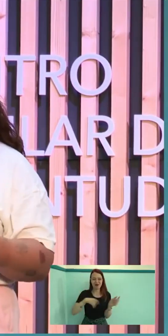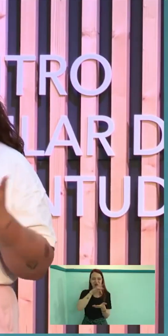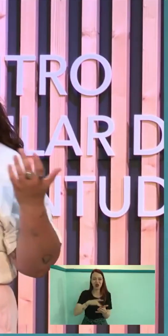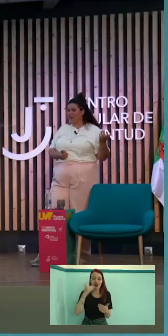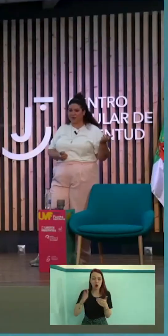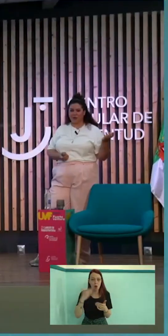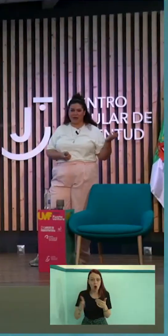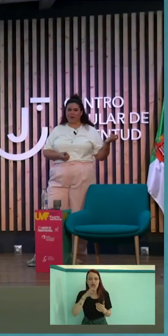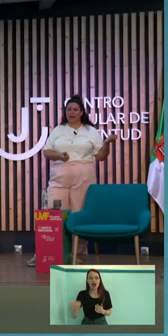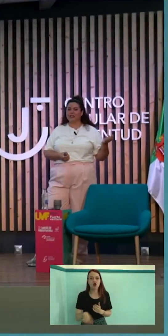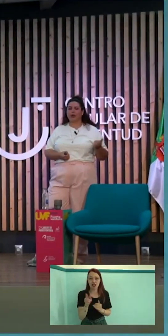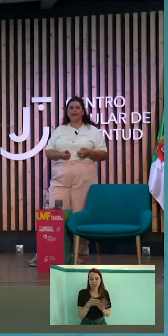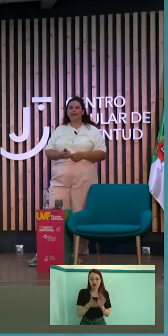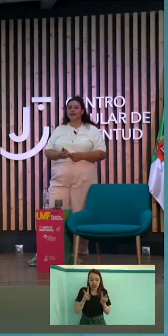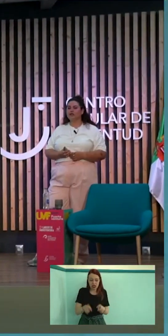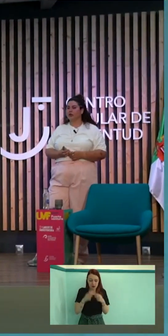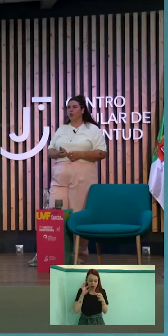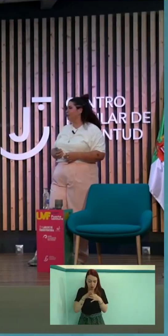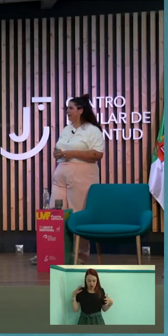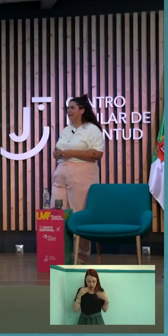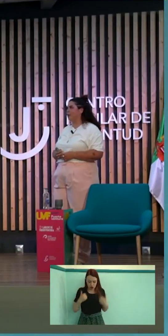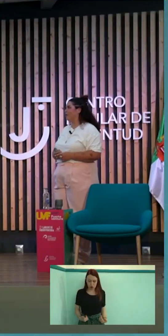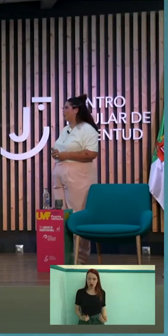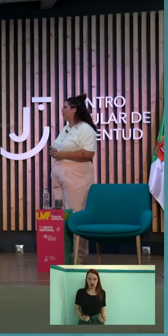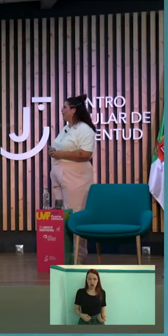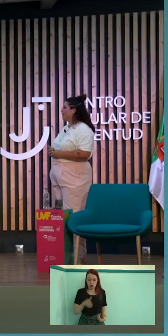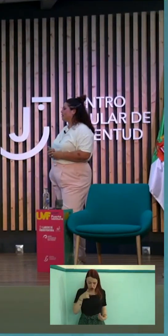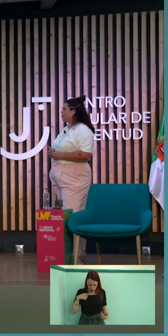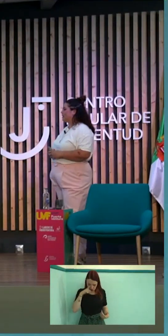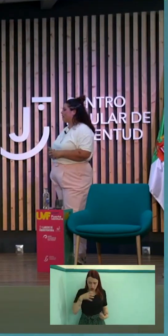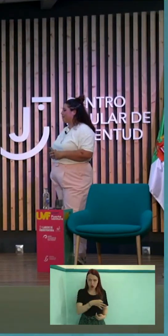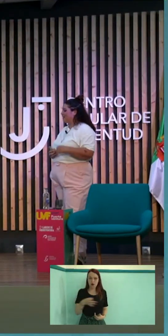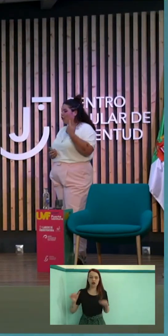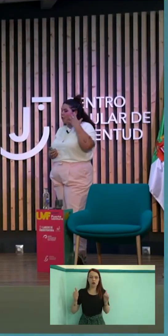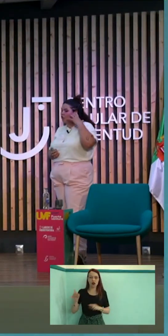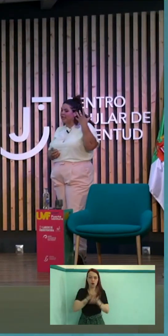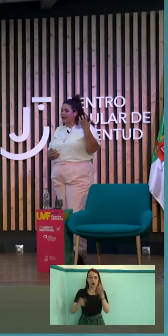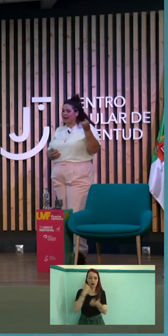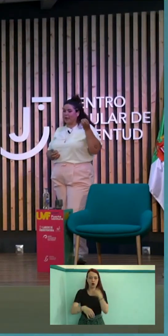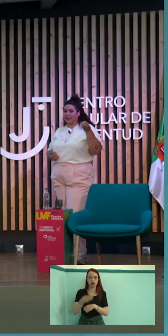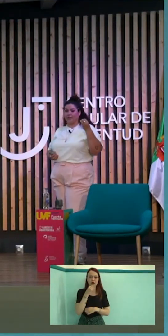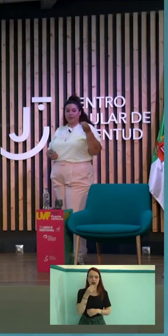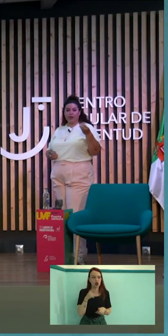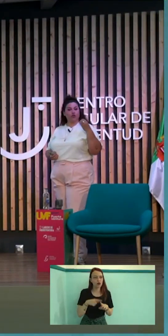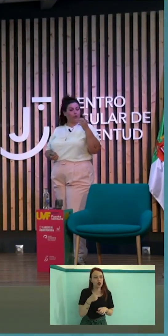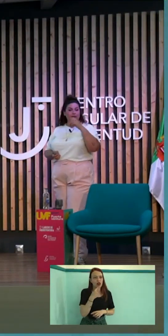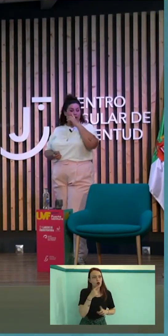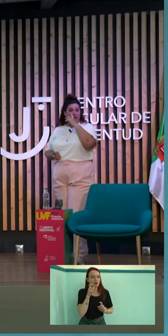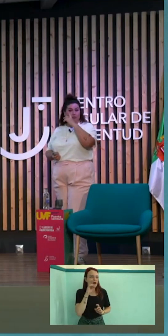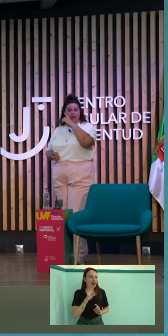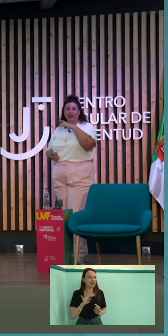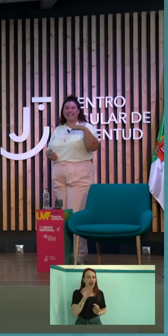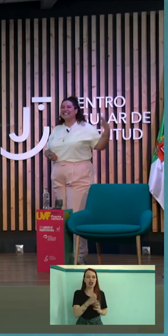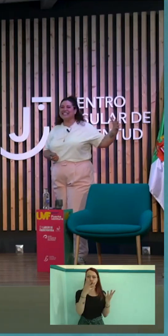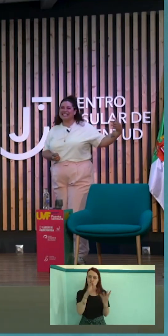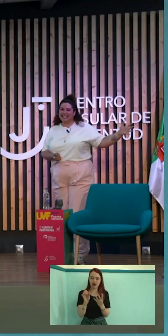ni tiene que ver con la disconformidad corporal Solamente yo recuerdo perfectamente Cuando empecé con mi tca como oía que era una tendencia muy de los 90 no de las